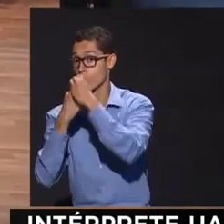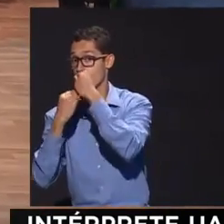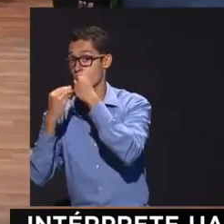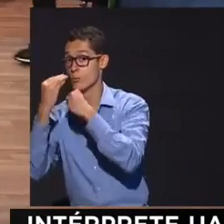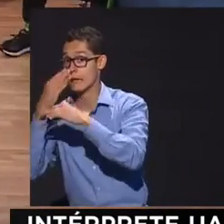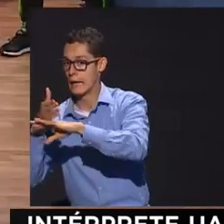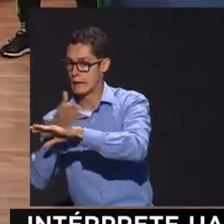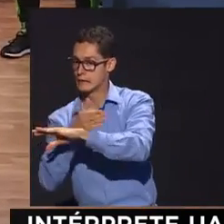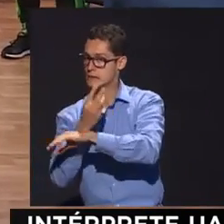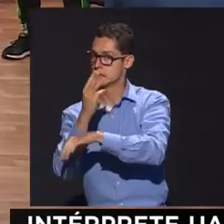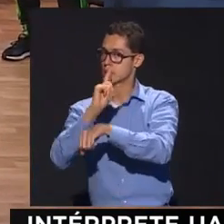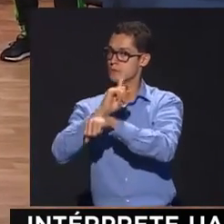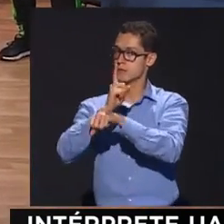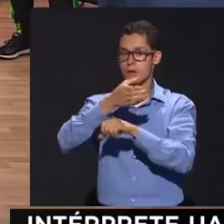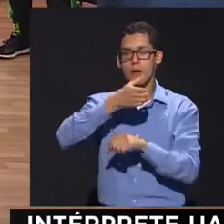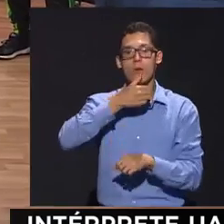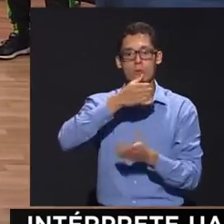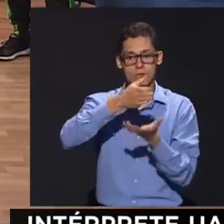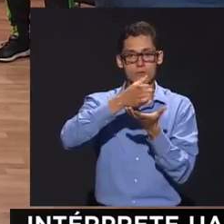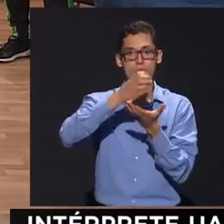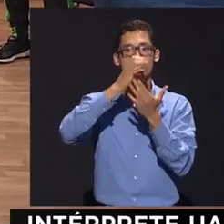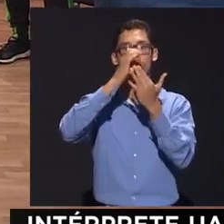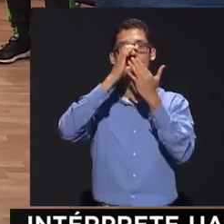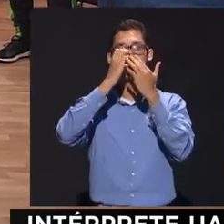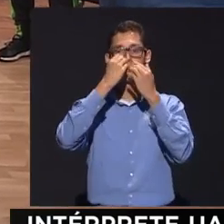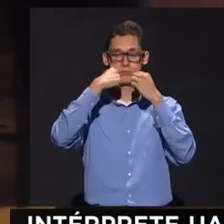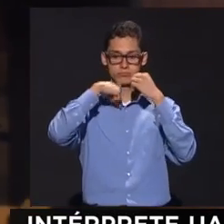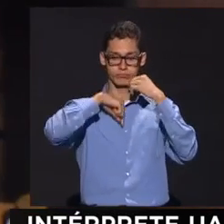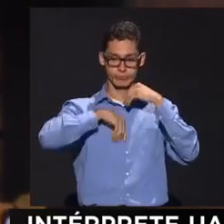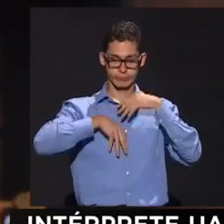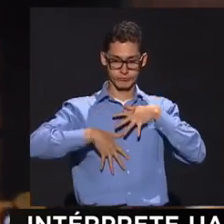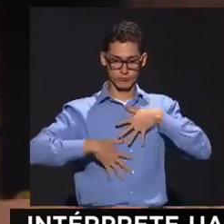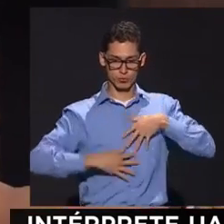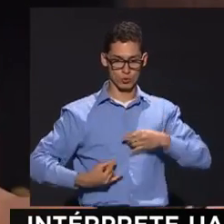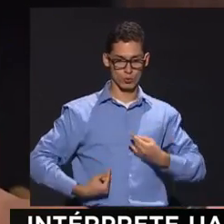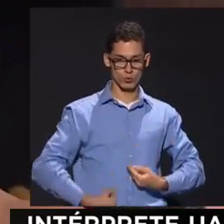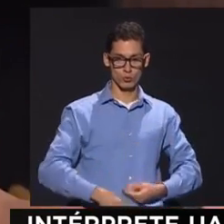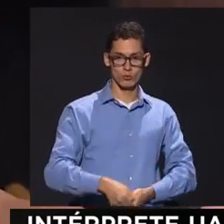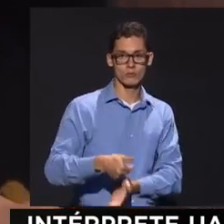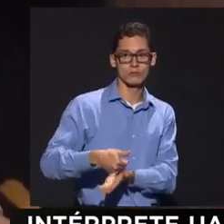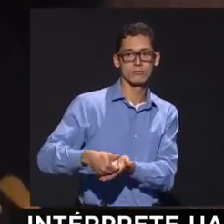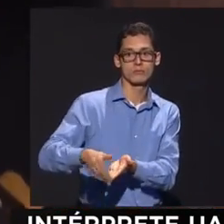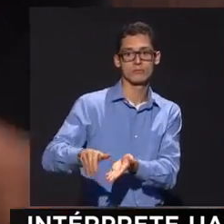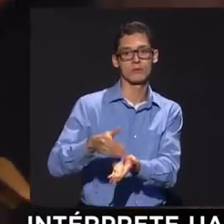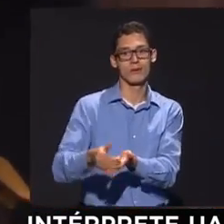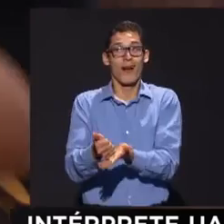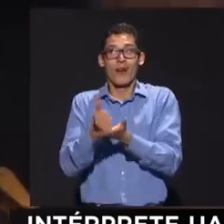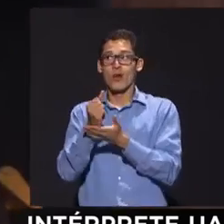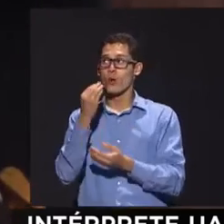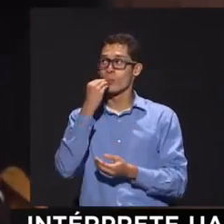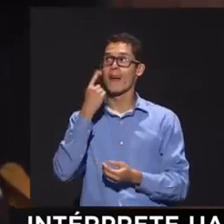y que beber y la digestión facilitamos de lo que tú comiste ayer